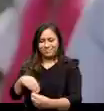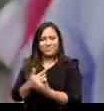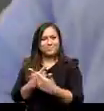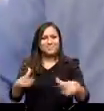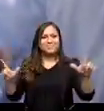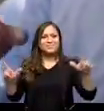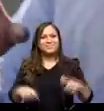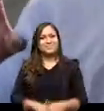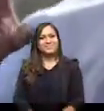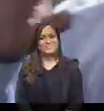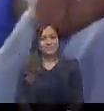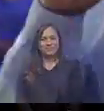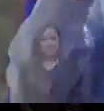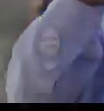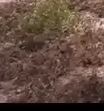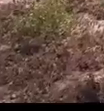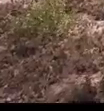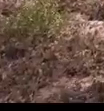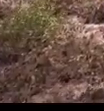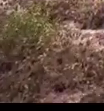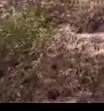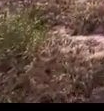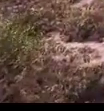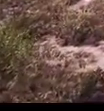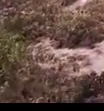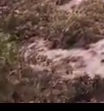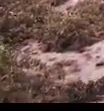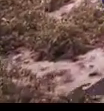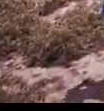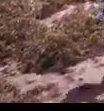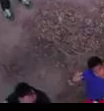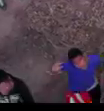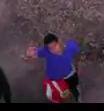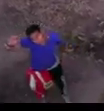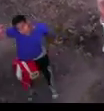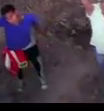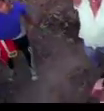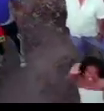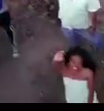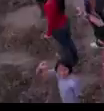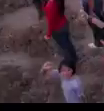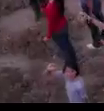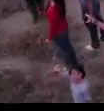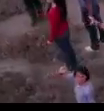La Asamblea Nacional está contigo.